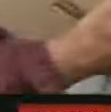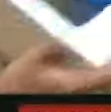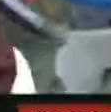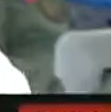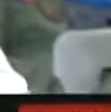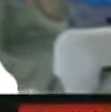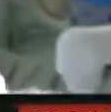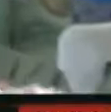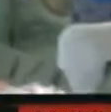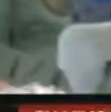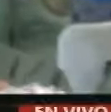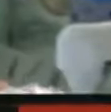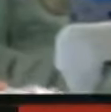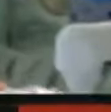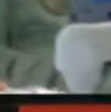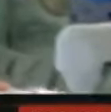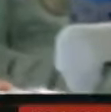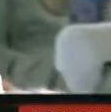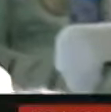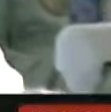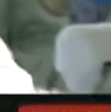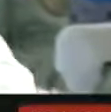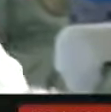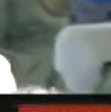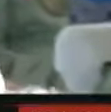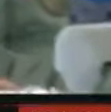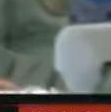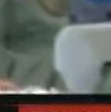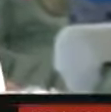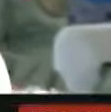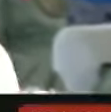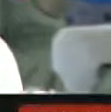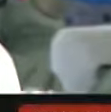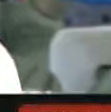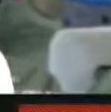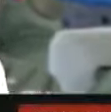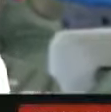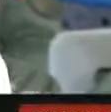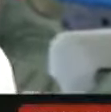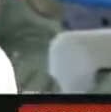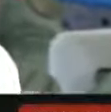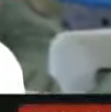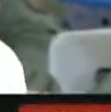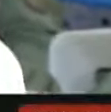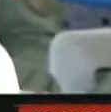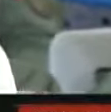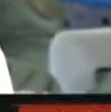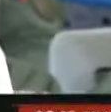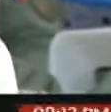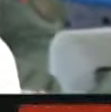y pasamos a un informe. Pero usted abrió un debate, presidente, y con la designación nuestra al